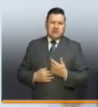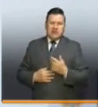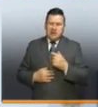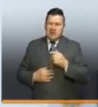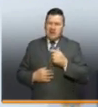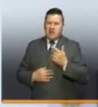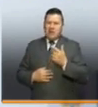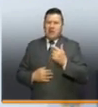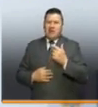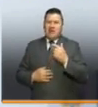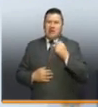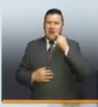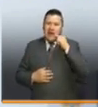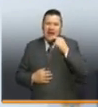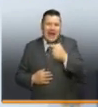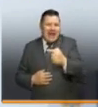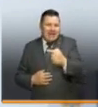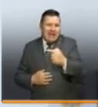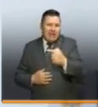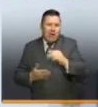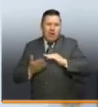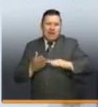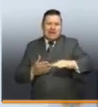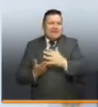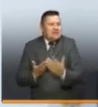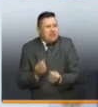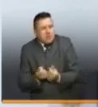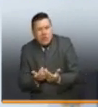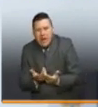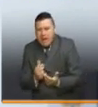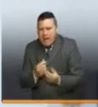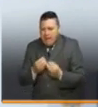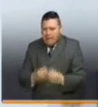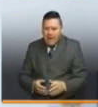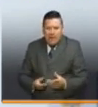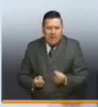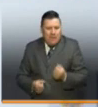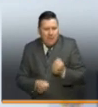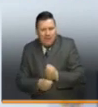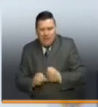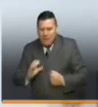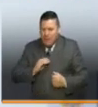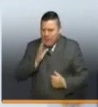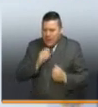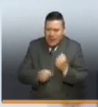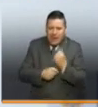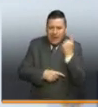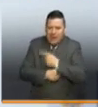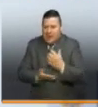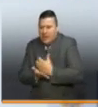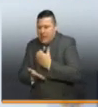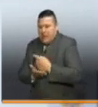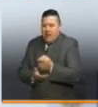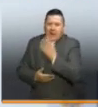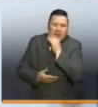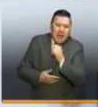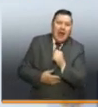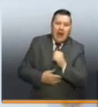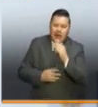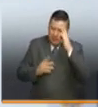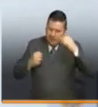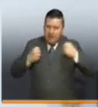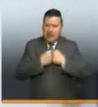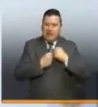una situación en una coyuntura difícil como la actual pierden fácilmente sus ingresos este ha sido un trabajo articulado entre